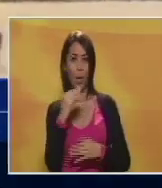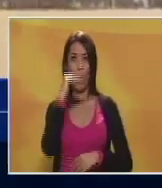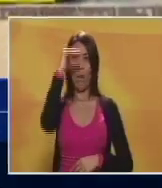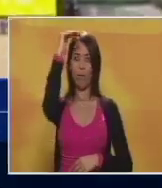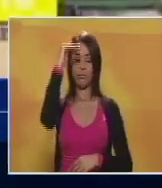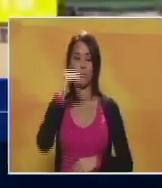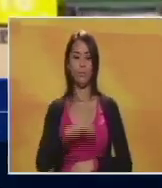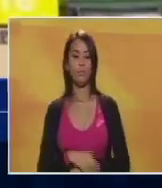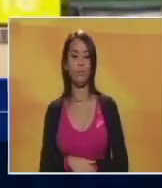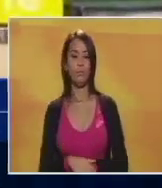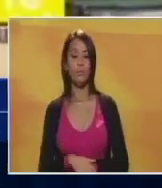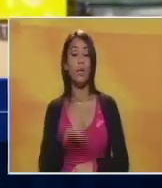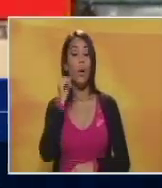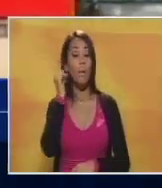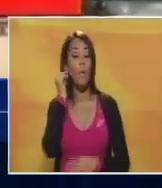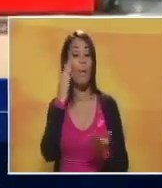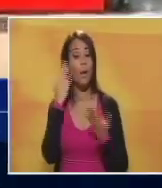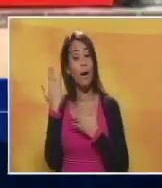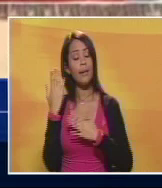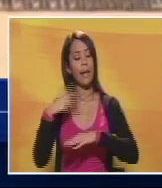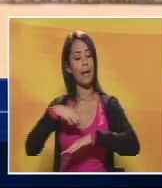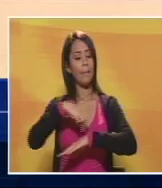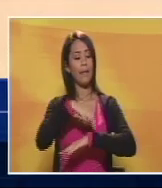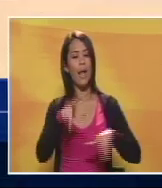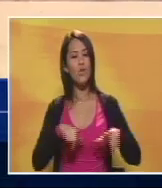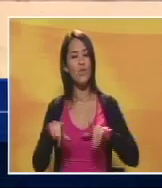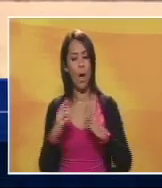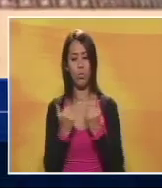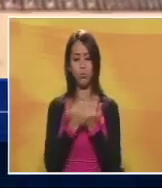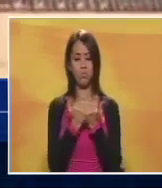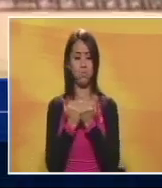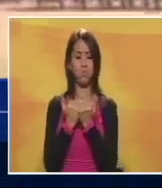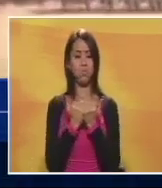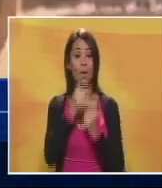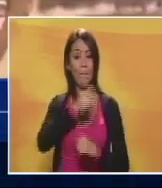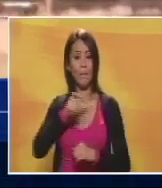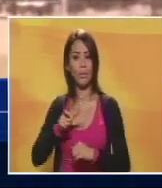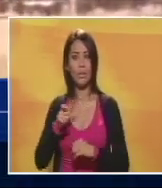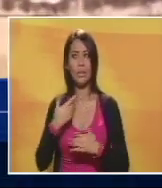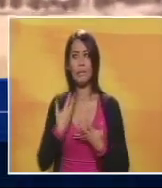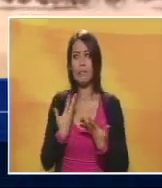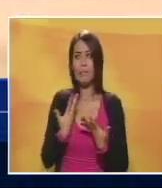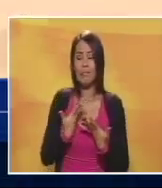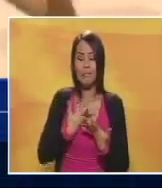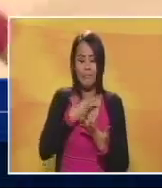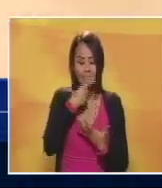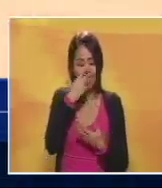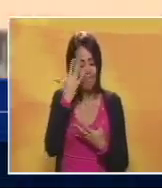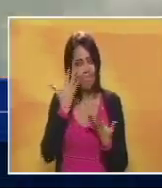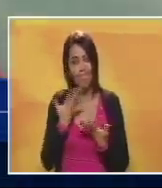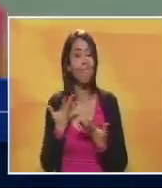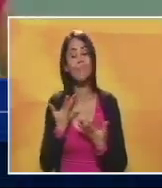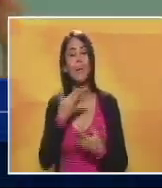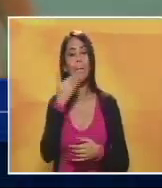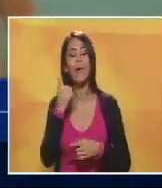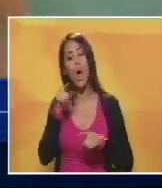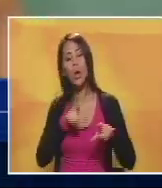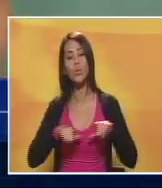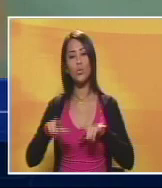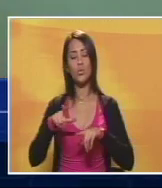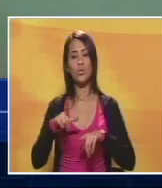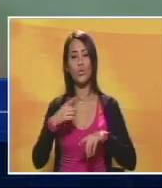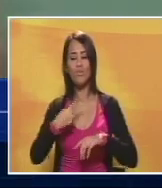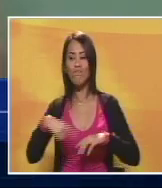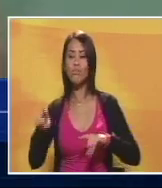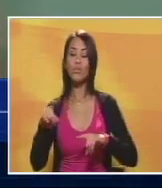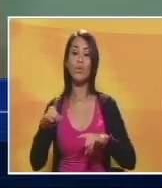tamaño. Yulimar asegura que caminar en espacios llenos de personas le intimidaba y prefería tomar un camino más largo